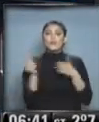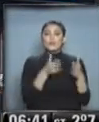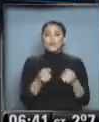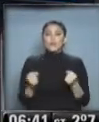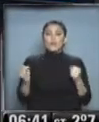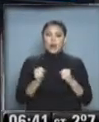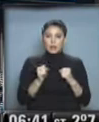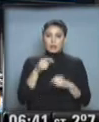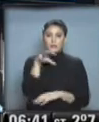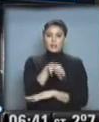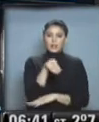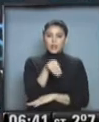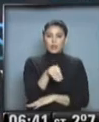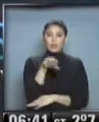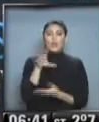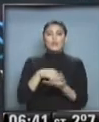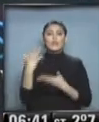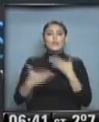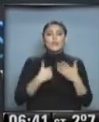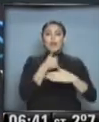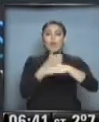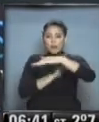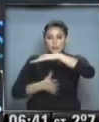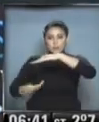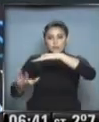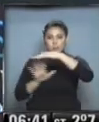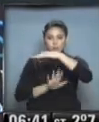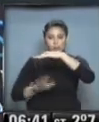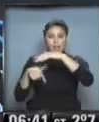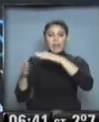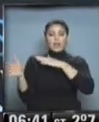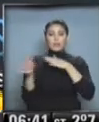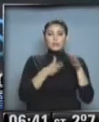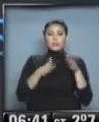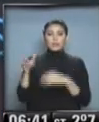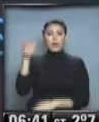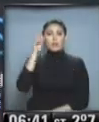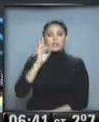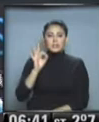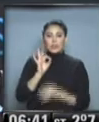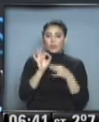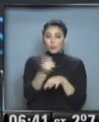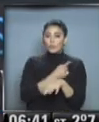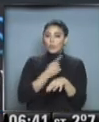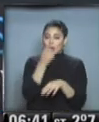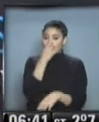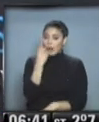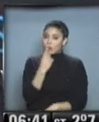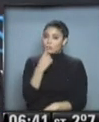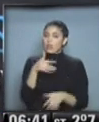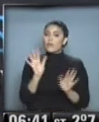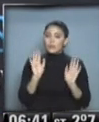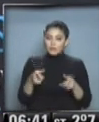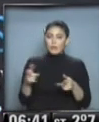centro Santa Cruz, Tierra del Fuego y toda la zona marítima adyacente, porque allí los vientos van a superar los 80 kilómetros por hora, además con